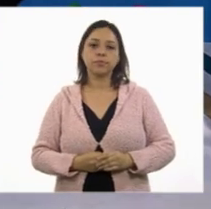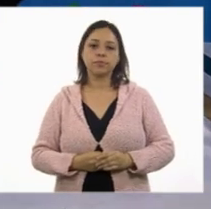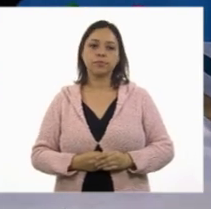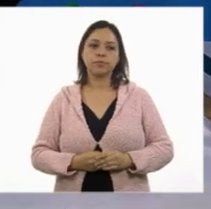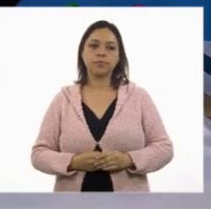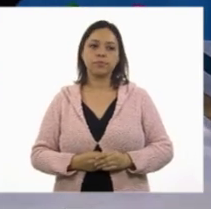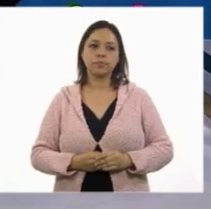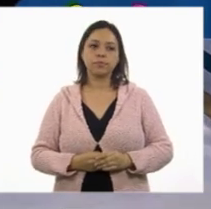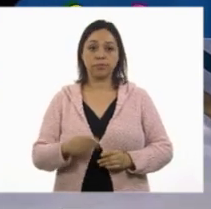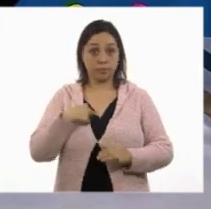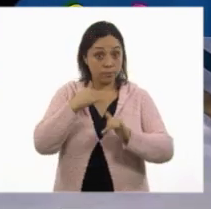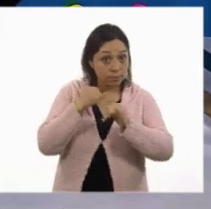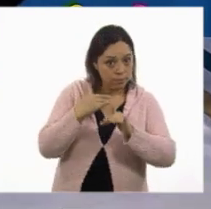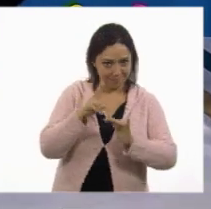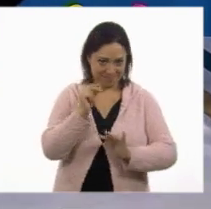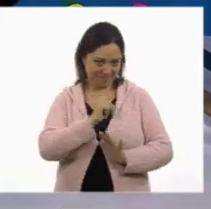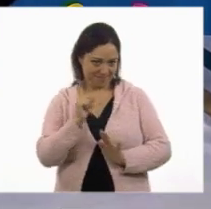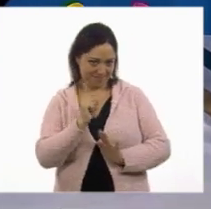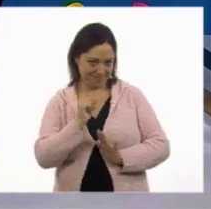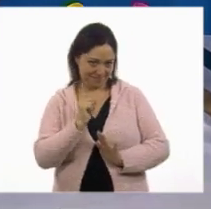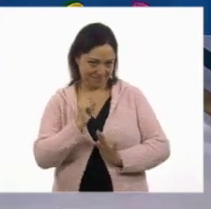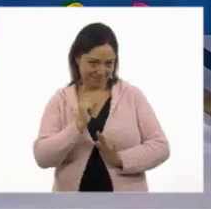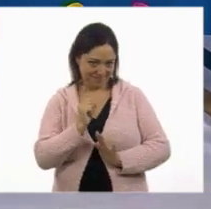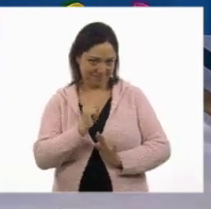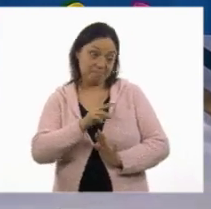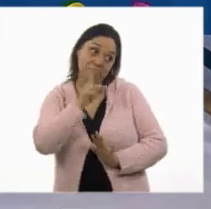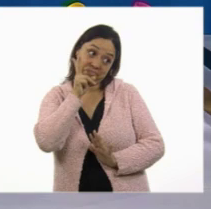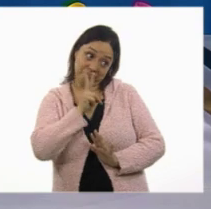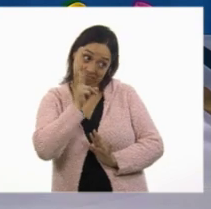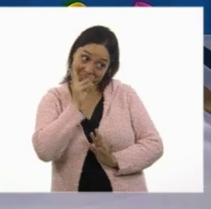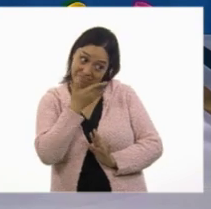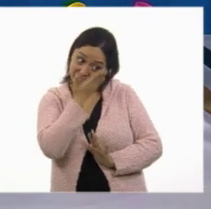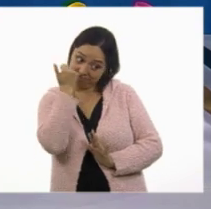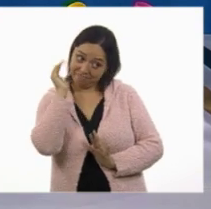No le voy a hacer trampa. ¿Quién sabe, Aníbal?